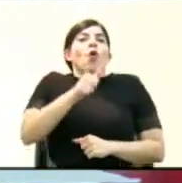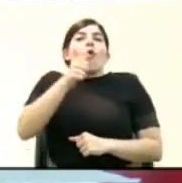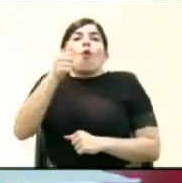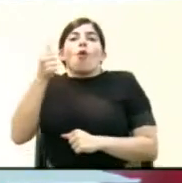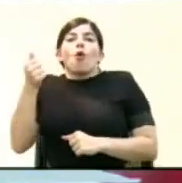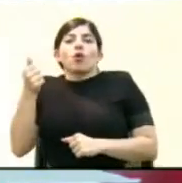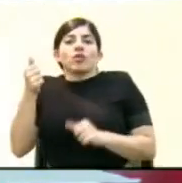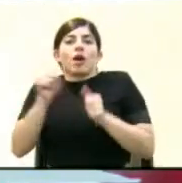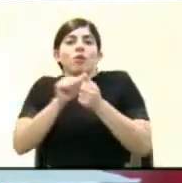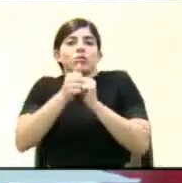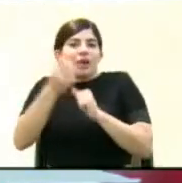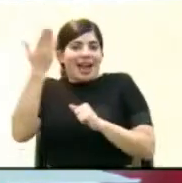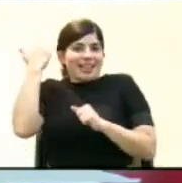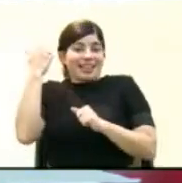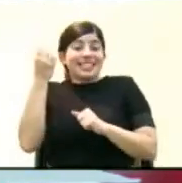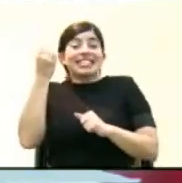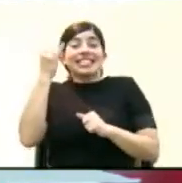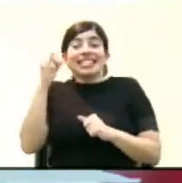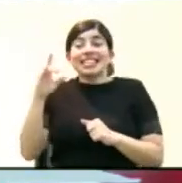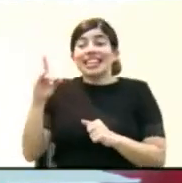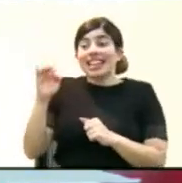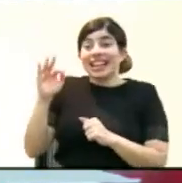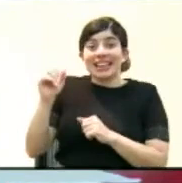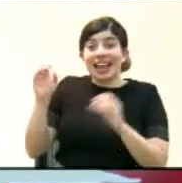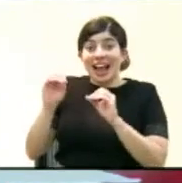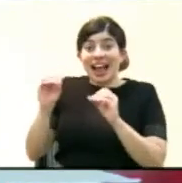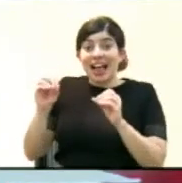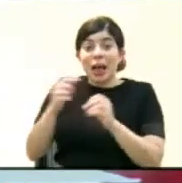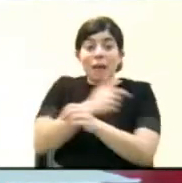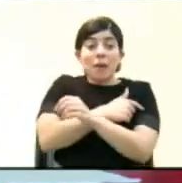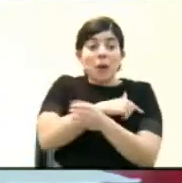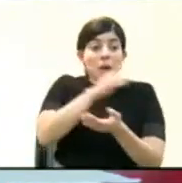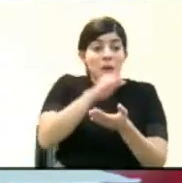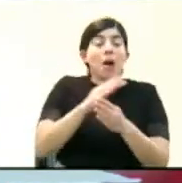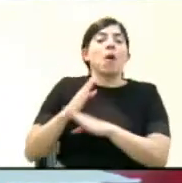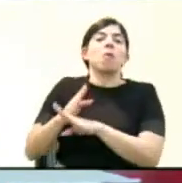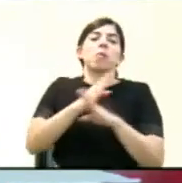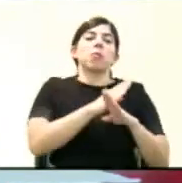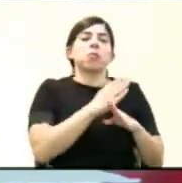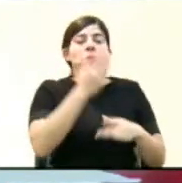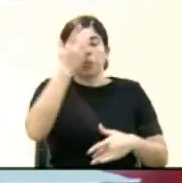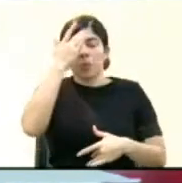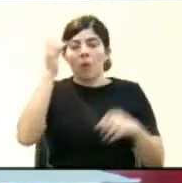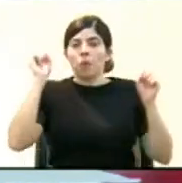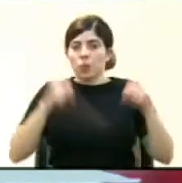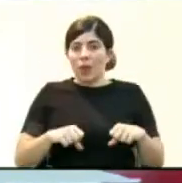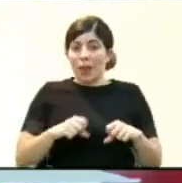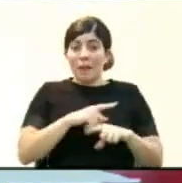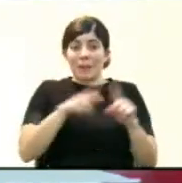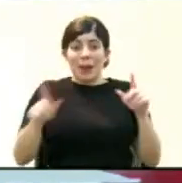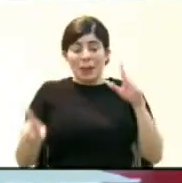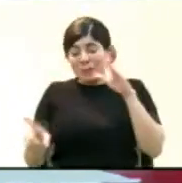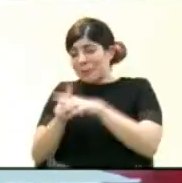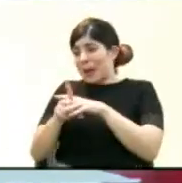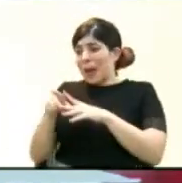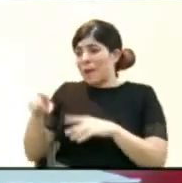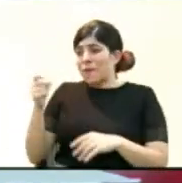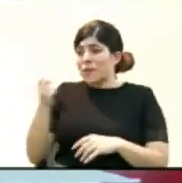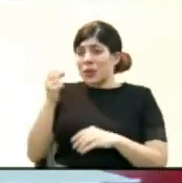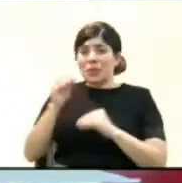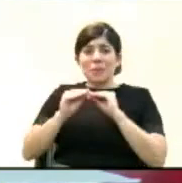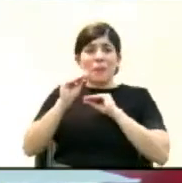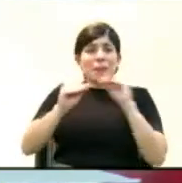hubiera logrado una inmunidad de rebaño con un porcentaje de vacunación más bajo. Al aparecer una variante más